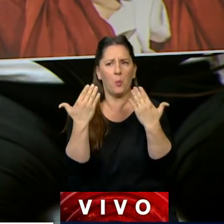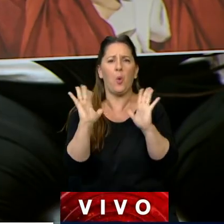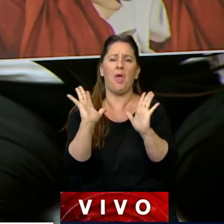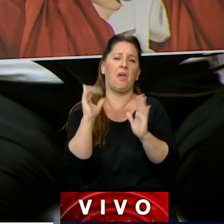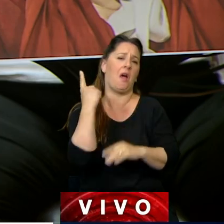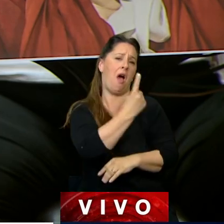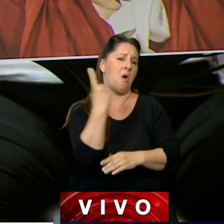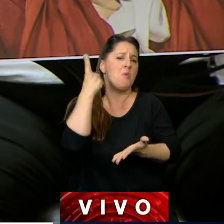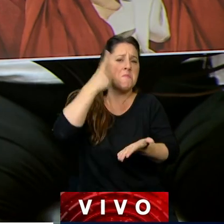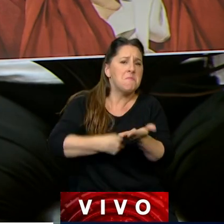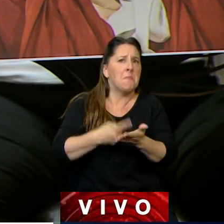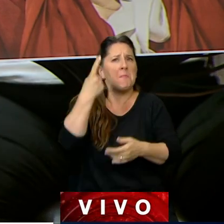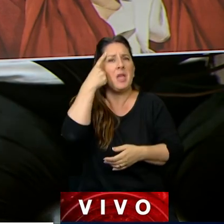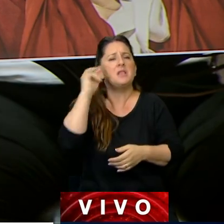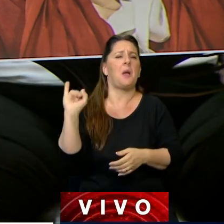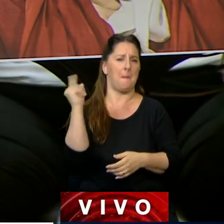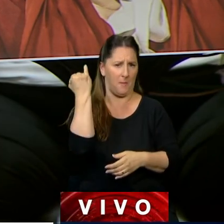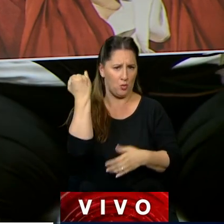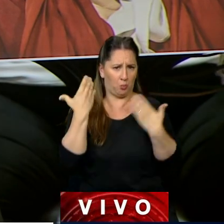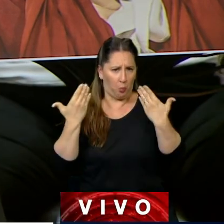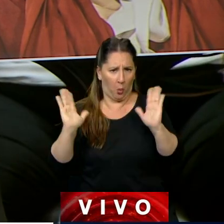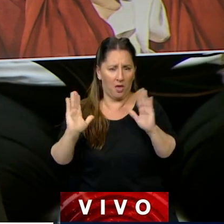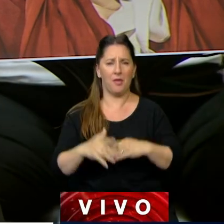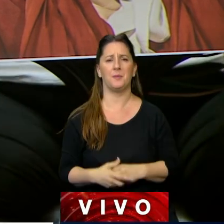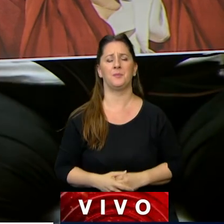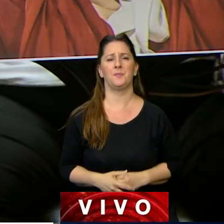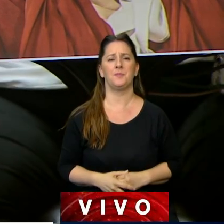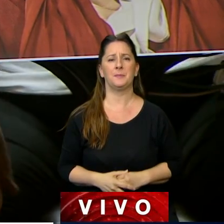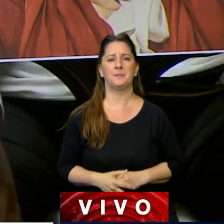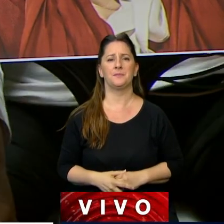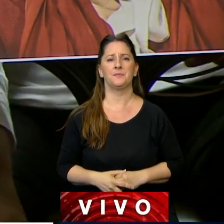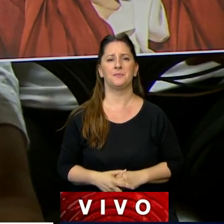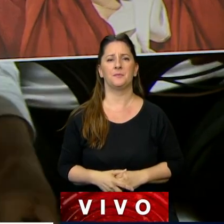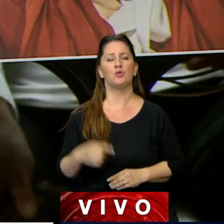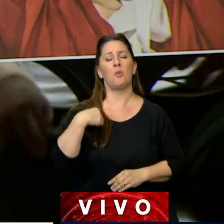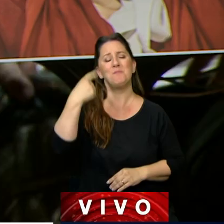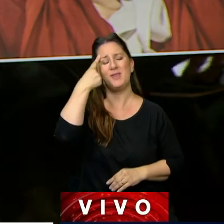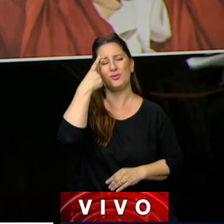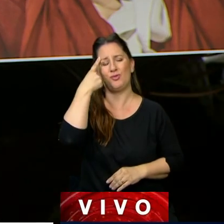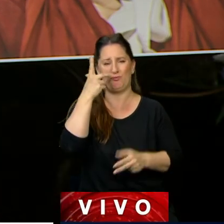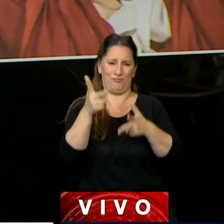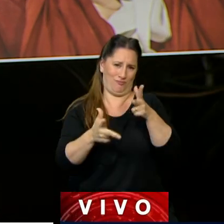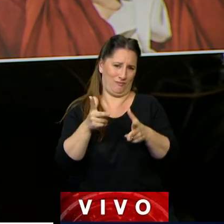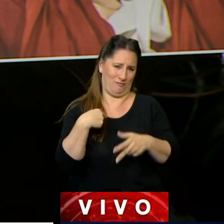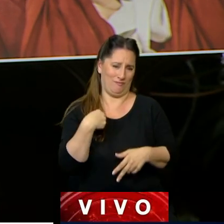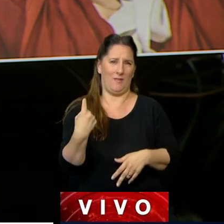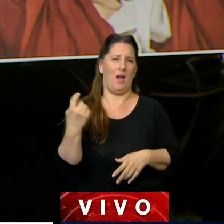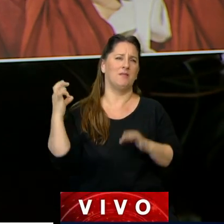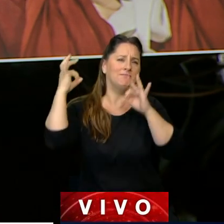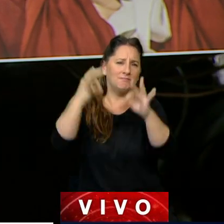lo que se le ocurra, lo que le parezca mejor. Yo creo que nosotros, principalmente hablo por lo que vinimos en el